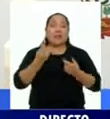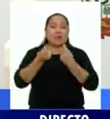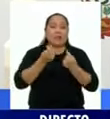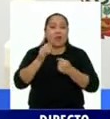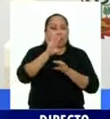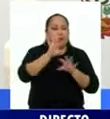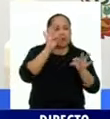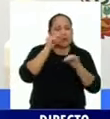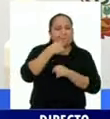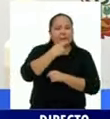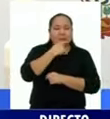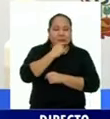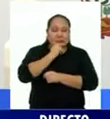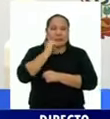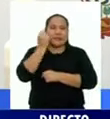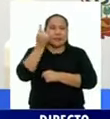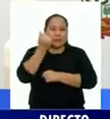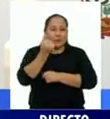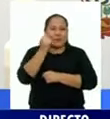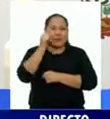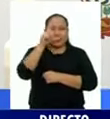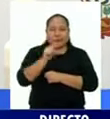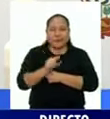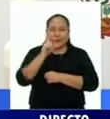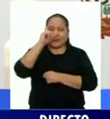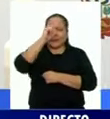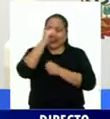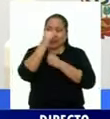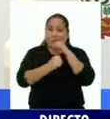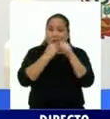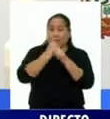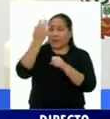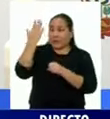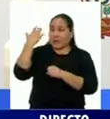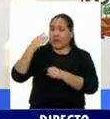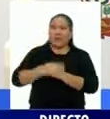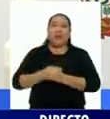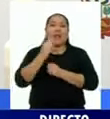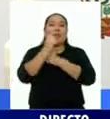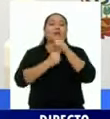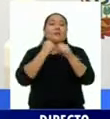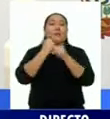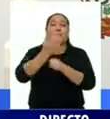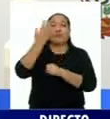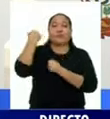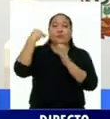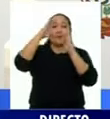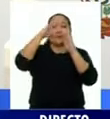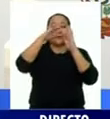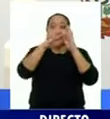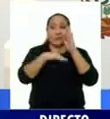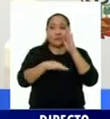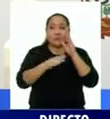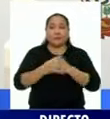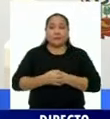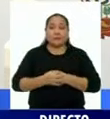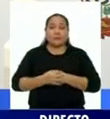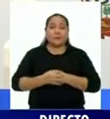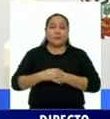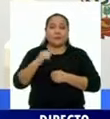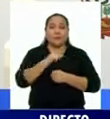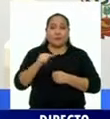una situación fiscal complicada el año pasado. El año pasado tuvimos un déficit fiscal de 9% del